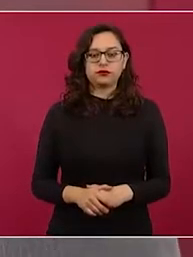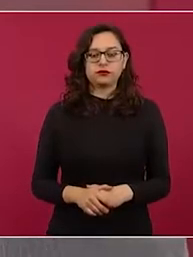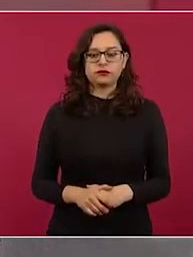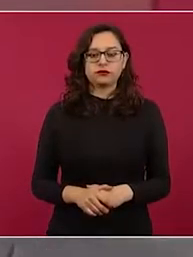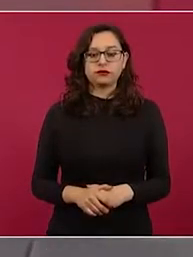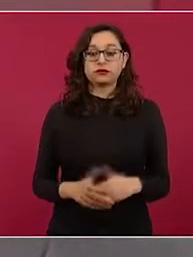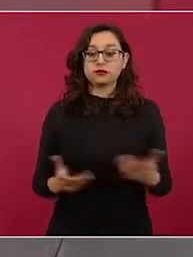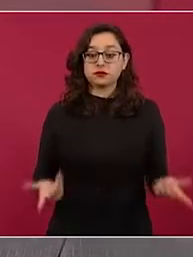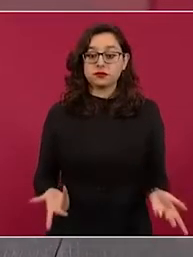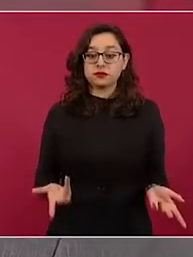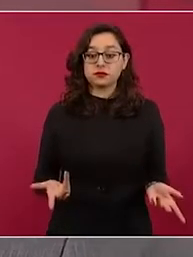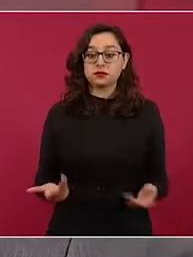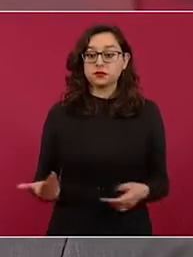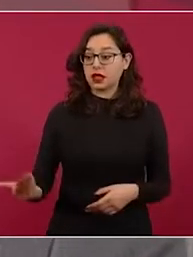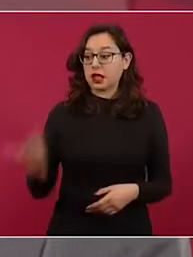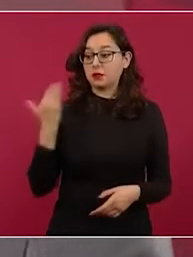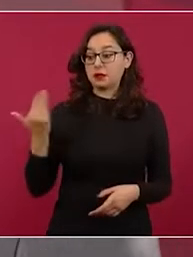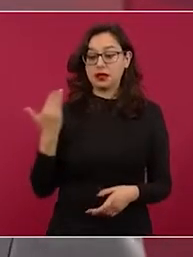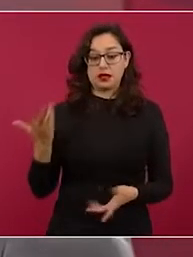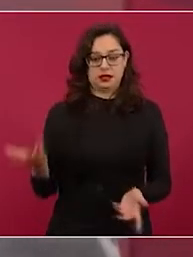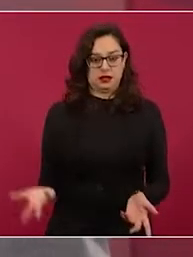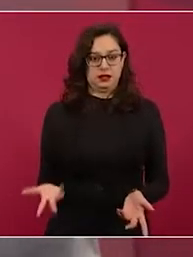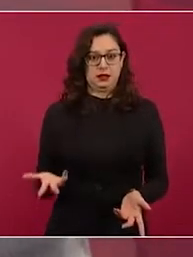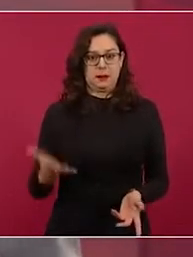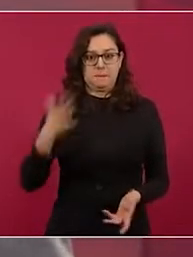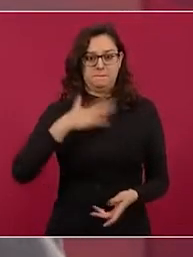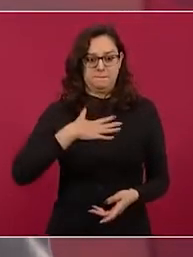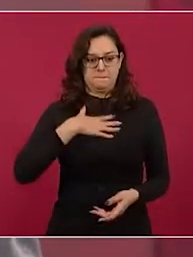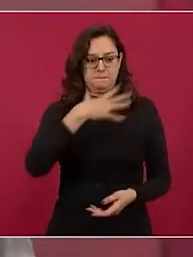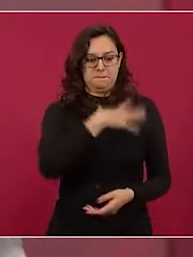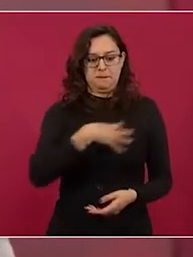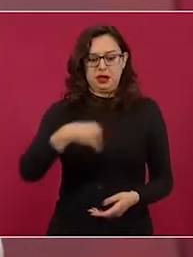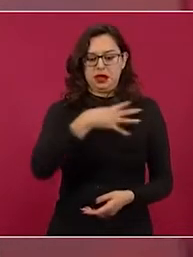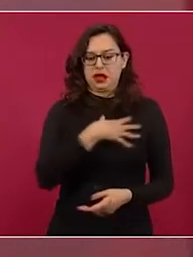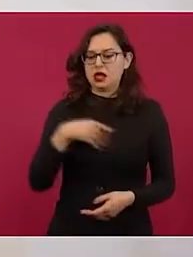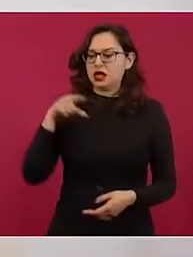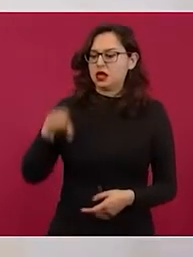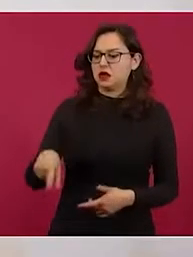Ahora que salió lo de José Ramón, estaba seguro